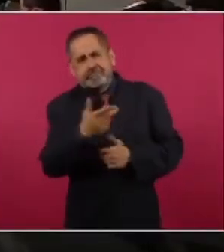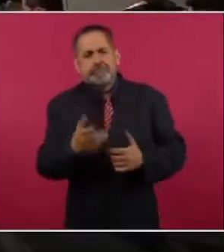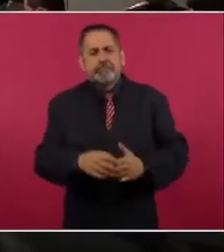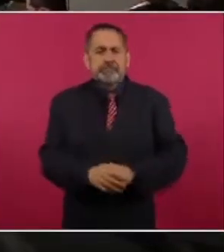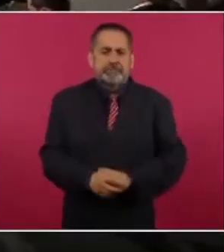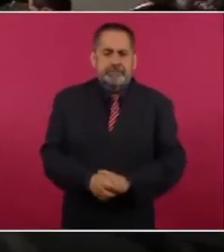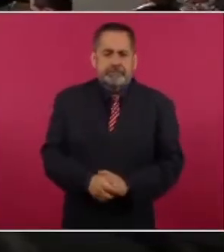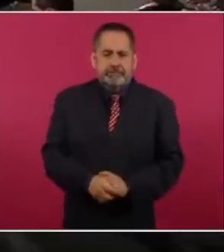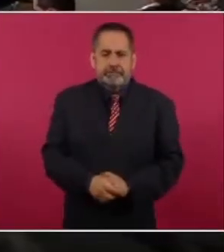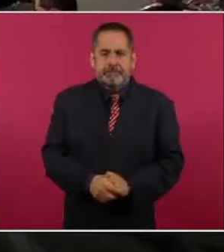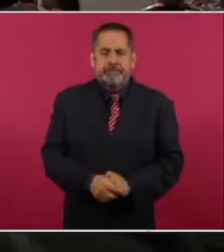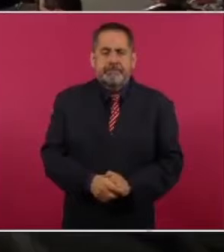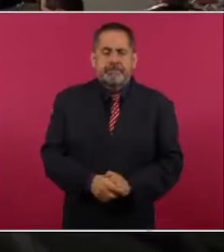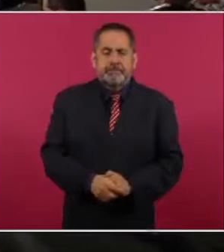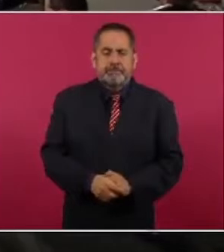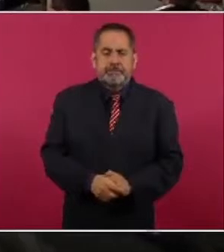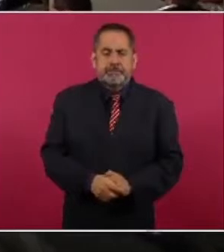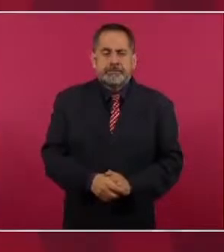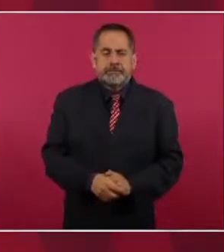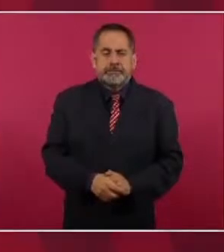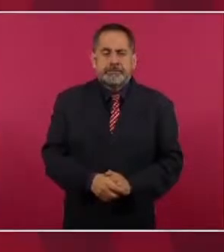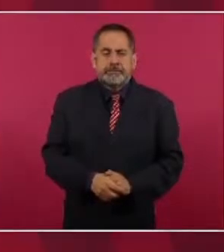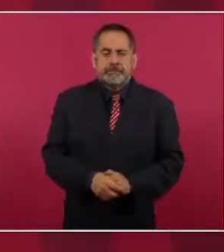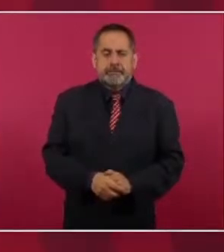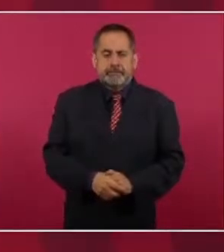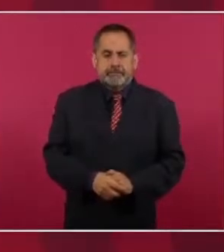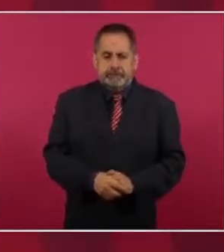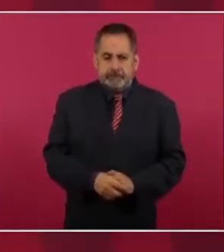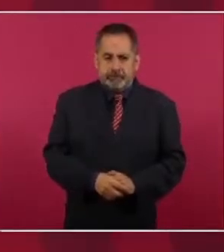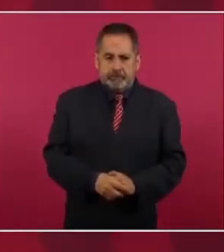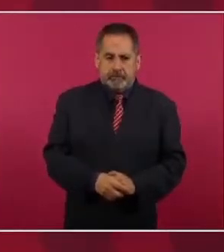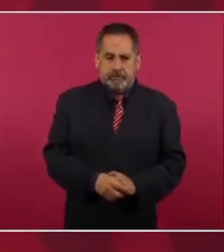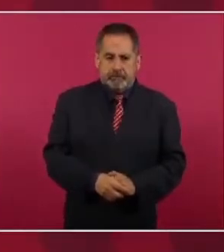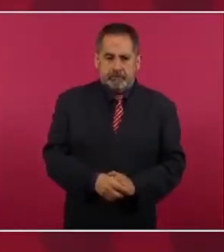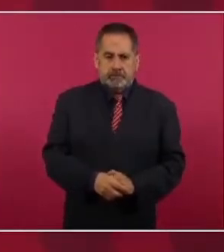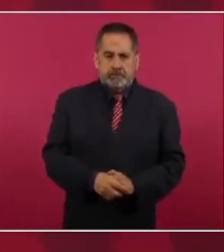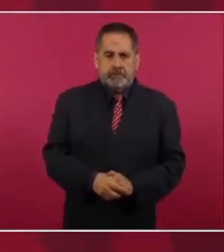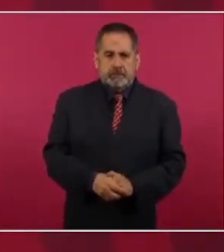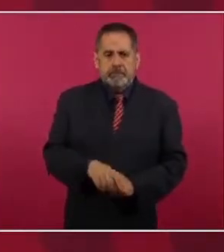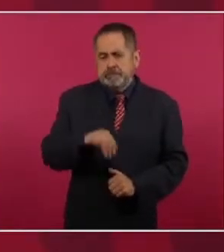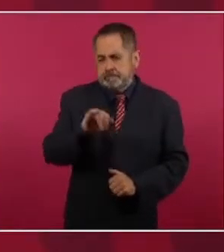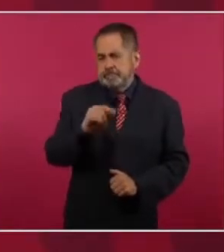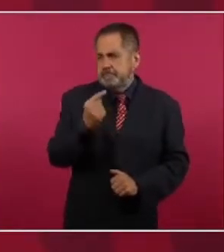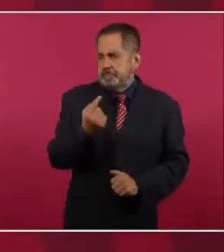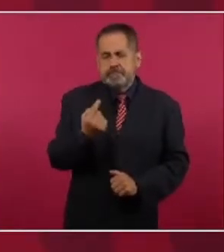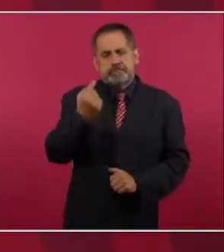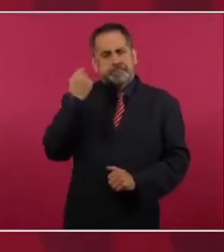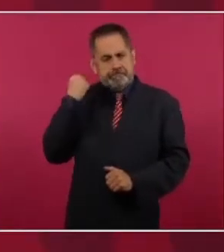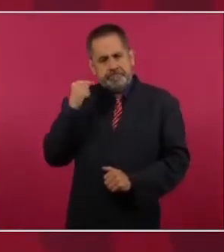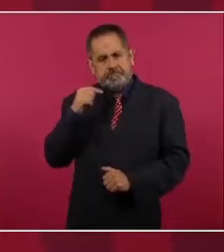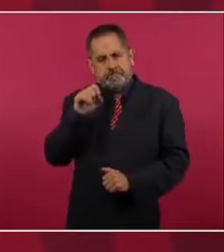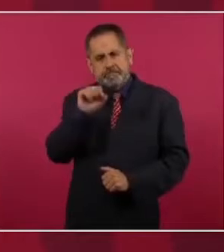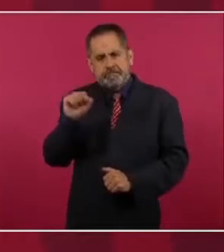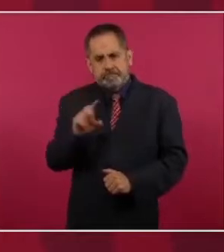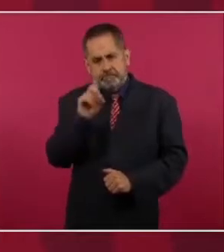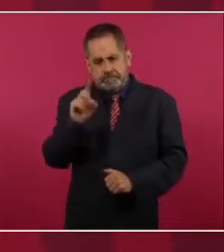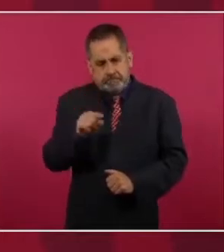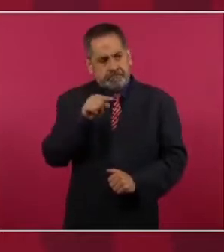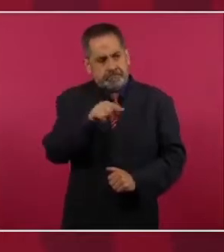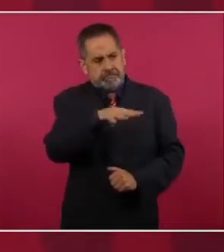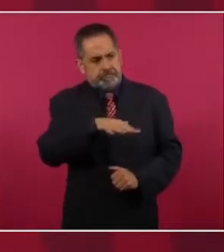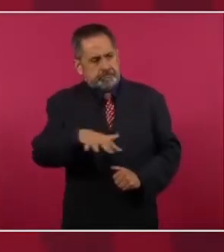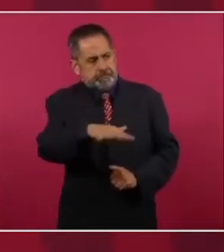Bueno, sí, el fin de semana hubieron